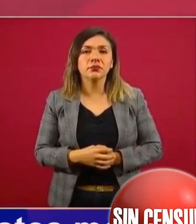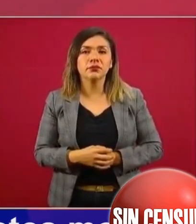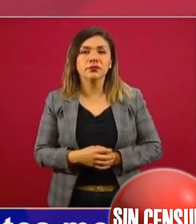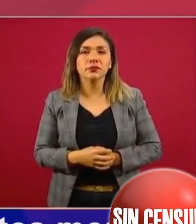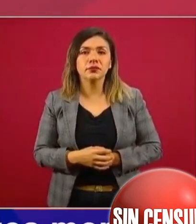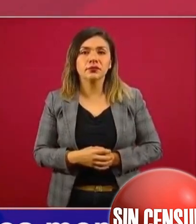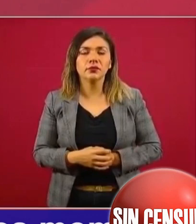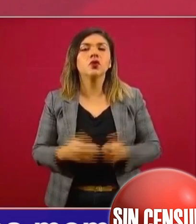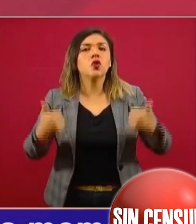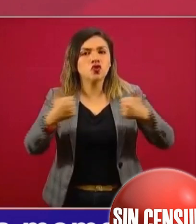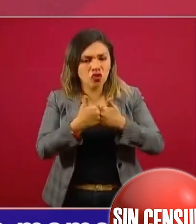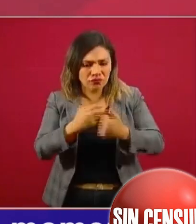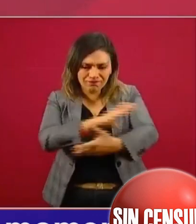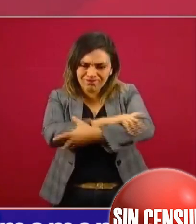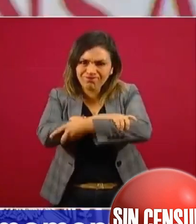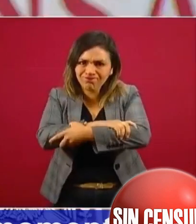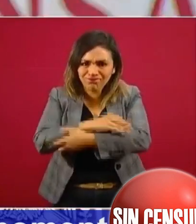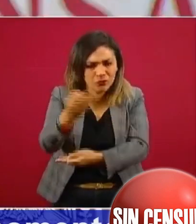fraterno,